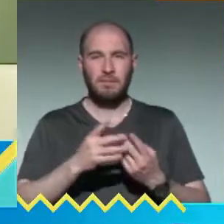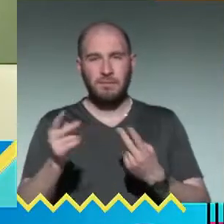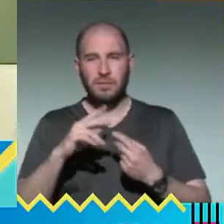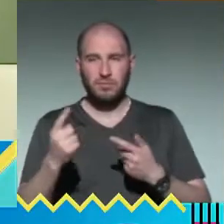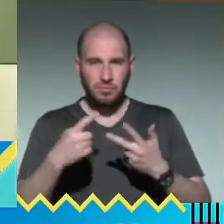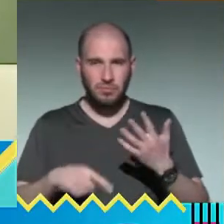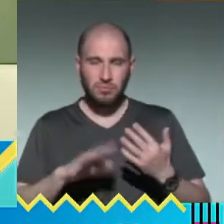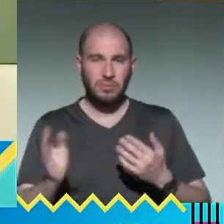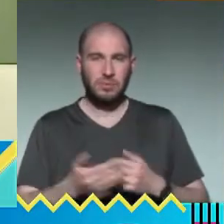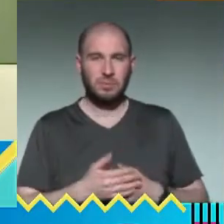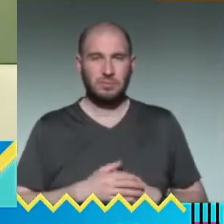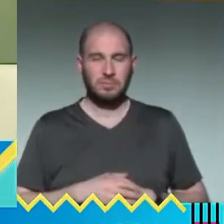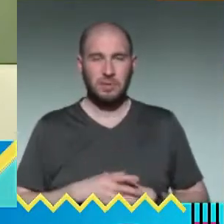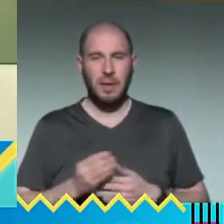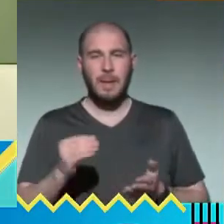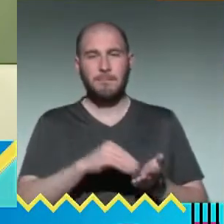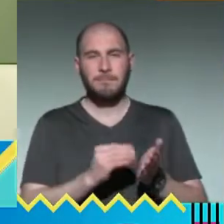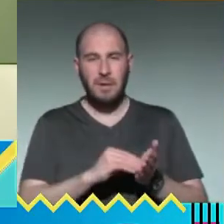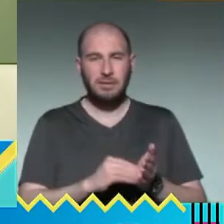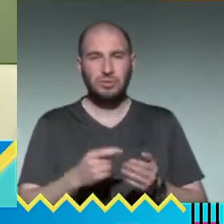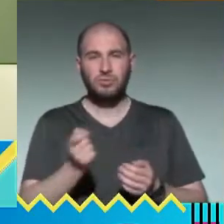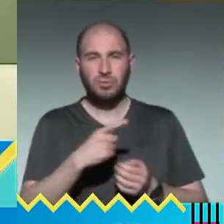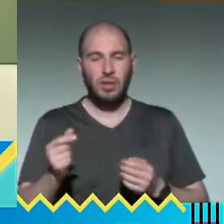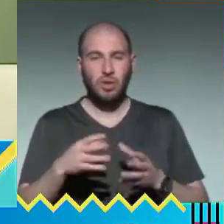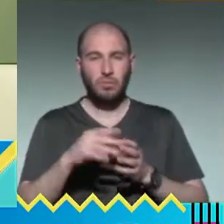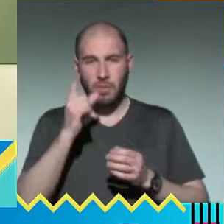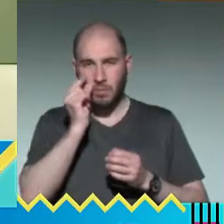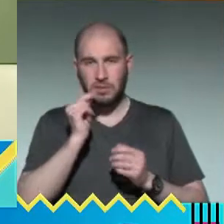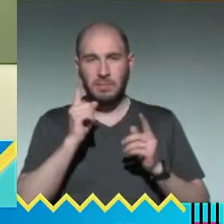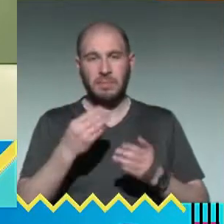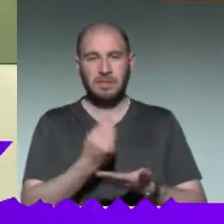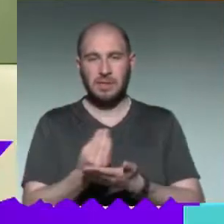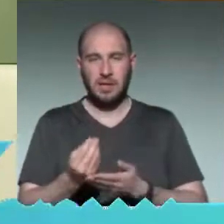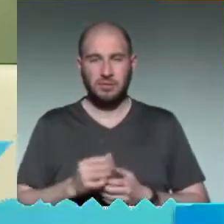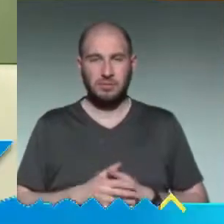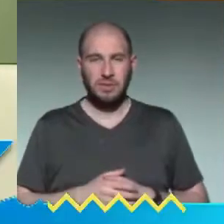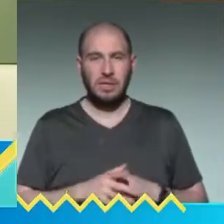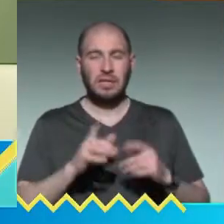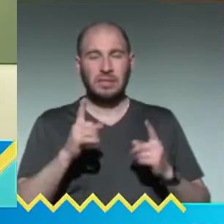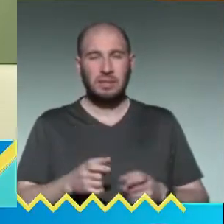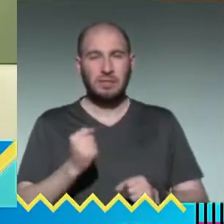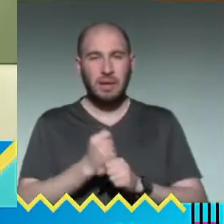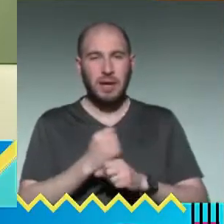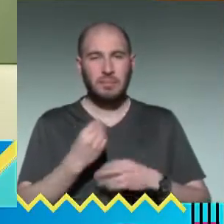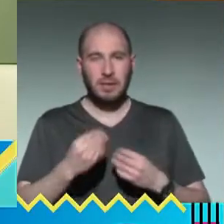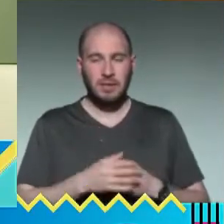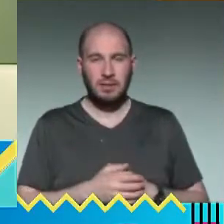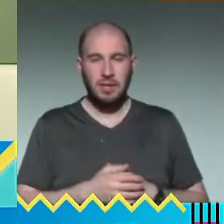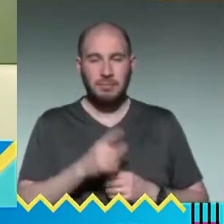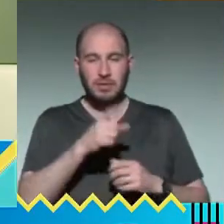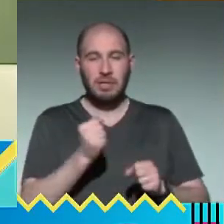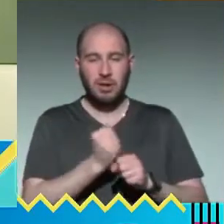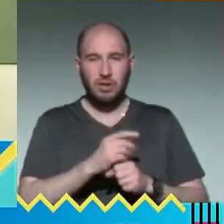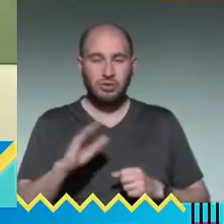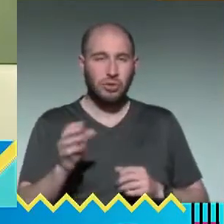los otros adicionales que tienen los sueldos de los políticos y los funcionarios. Y además se va a trabajar para que todos los empleados